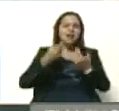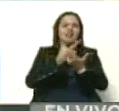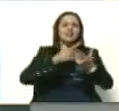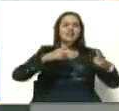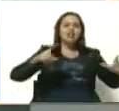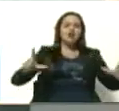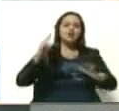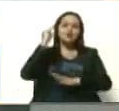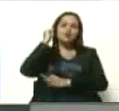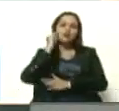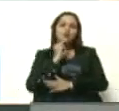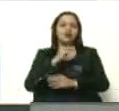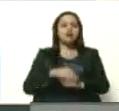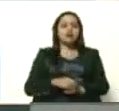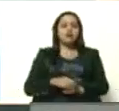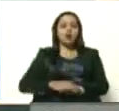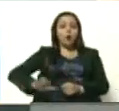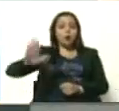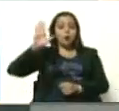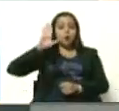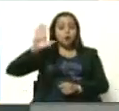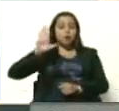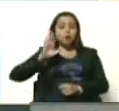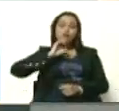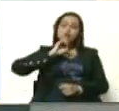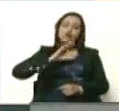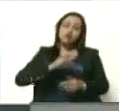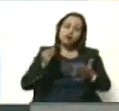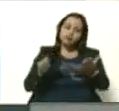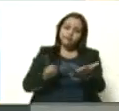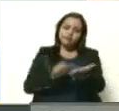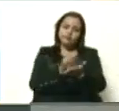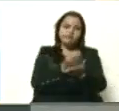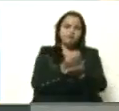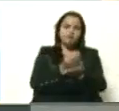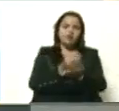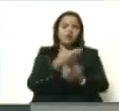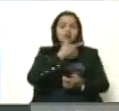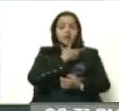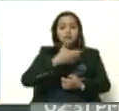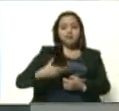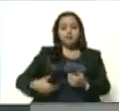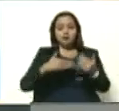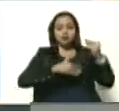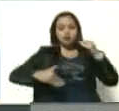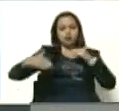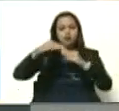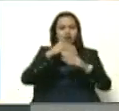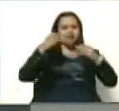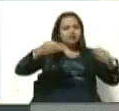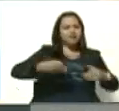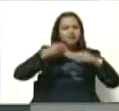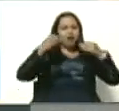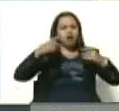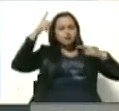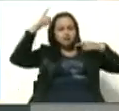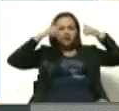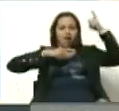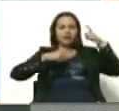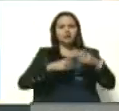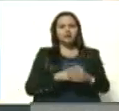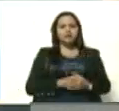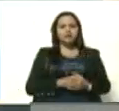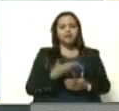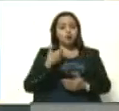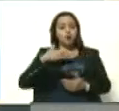Bolívar, juro por el legado del comandante supremo y eterno Hugo Chávez,